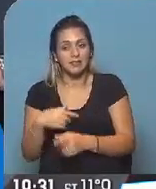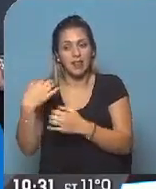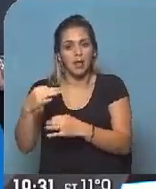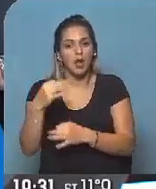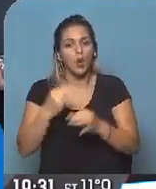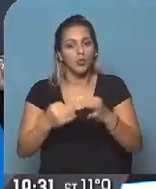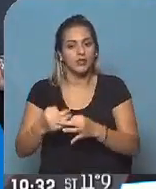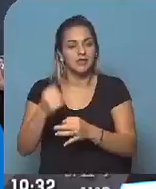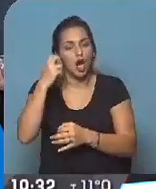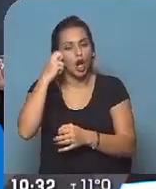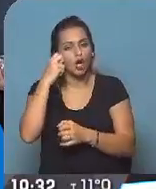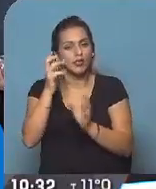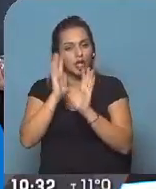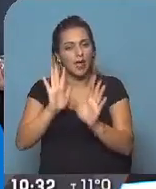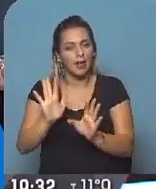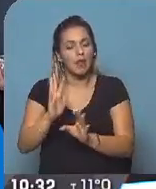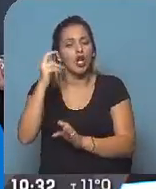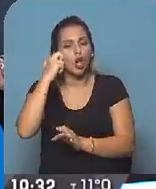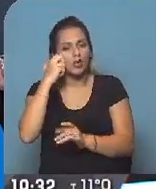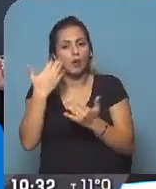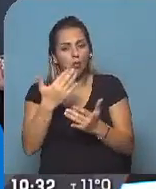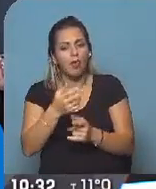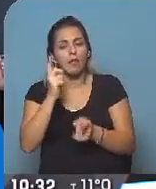el Congreso. El Congreso puede dictar leyes.